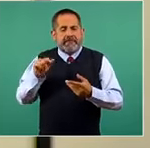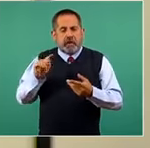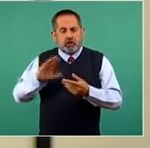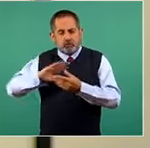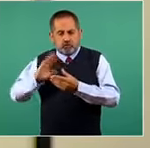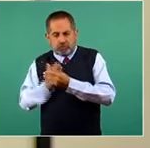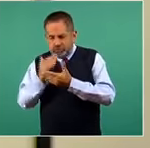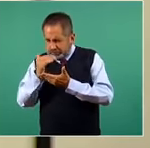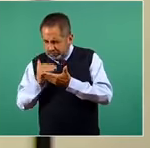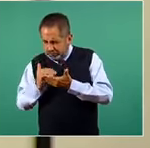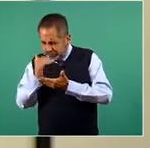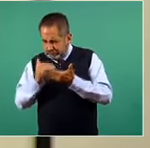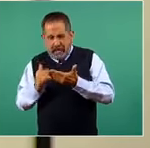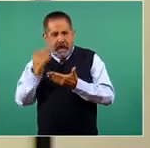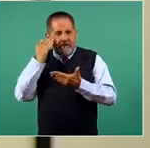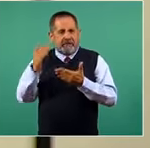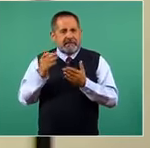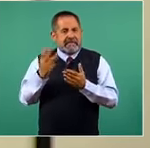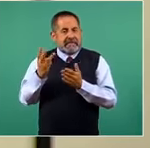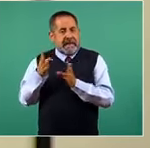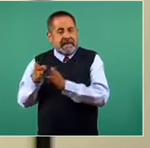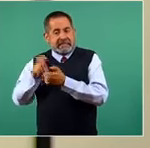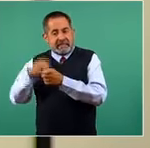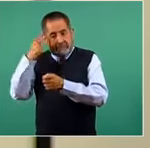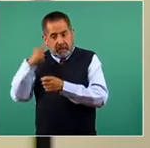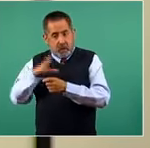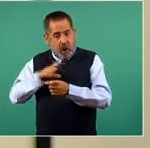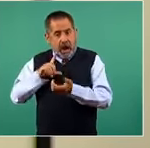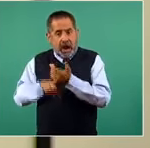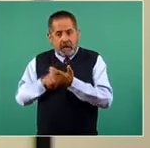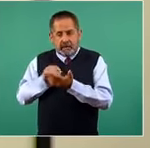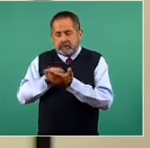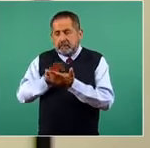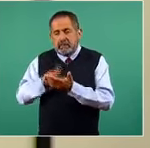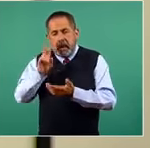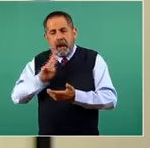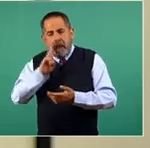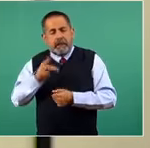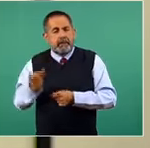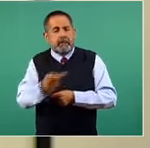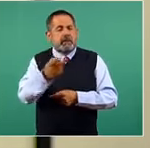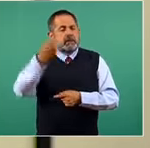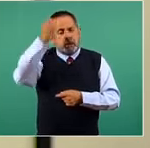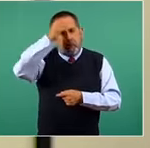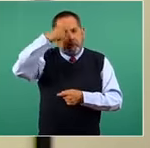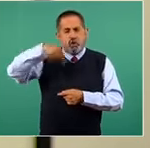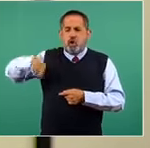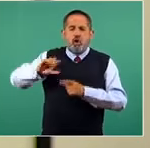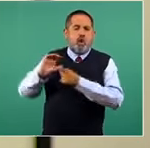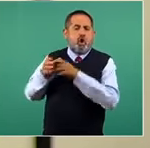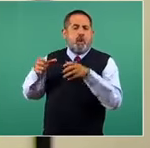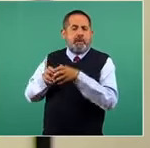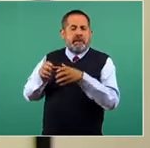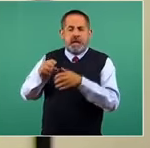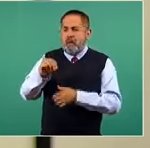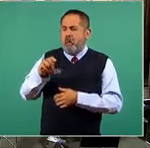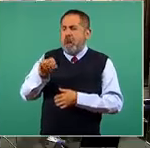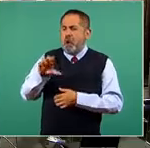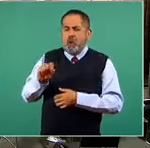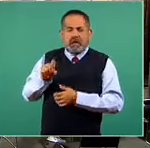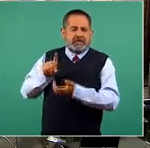los participantes de la fase 3 en México se tomaron en cuenta? ¿Y qué opinó el Comité de Moléculas Nuevas,